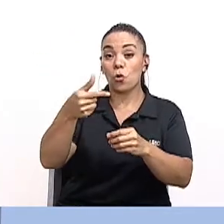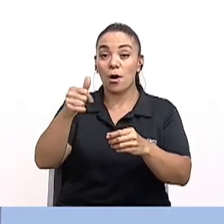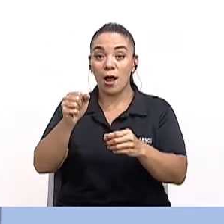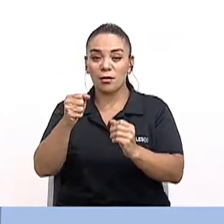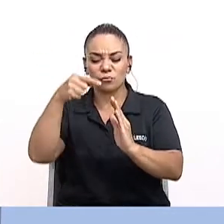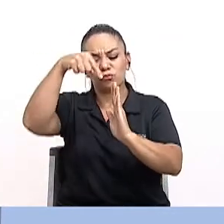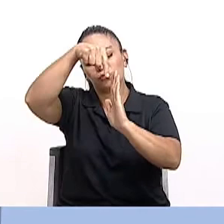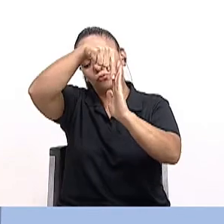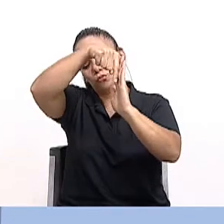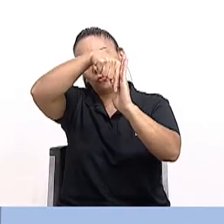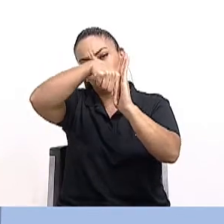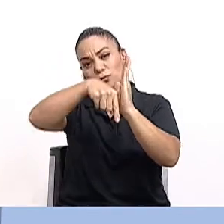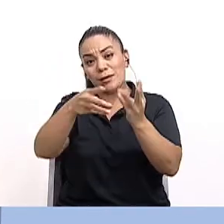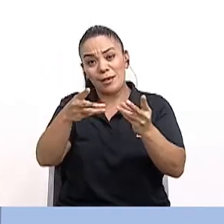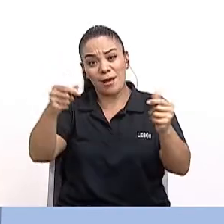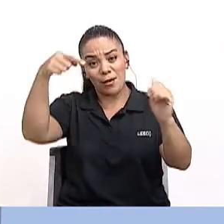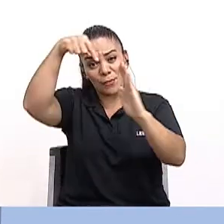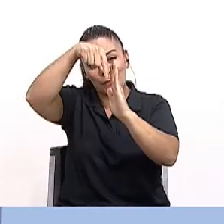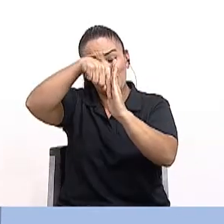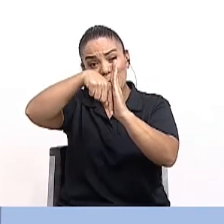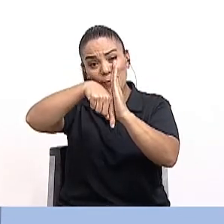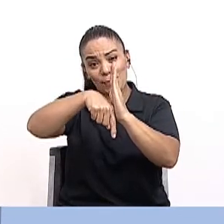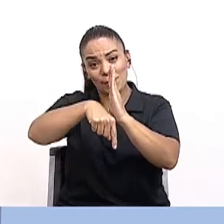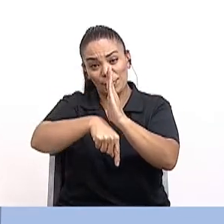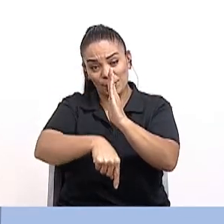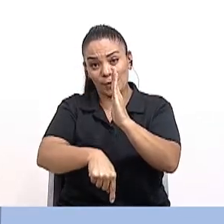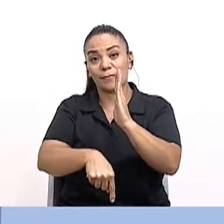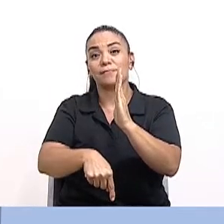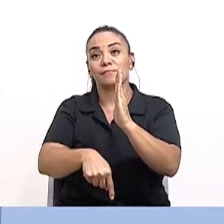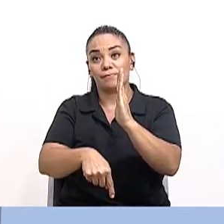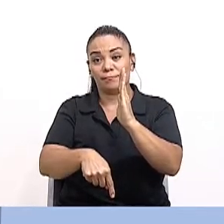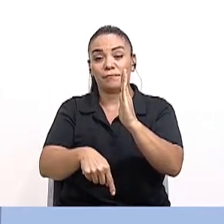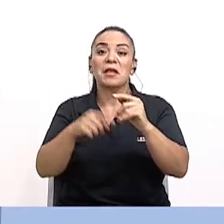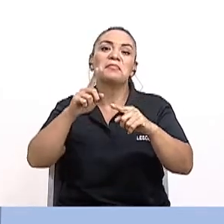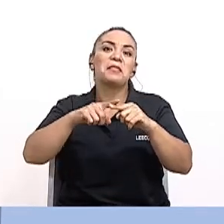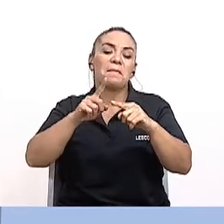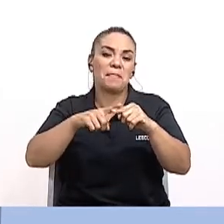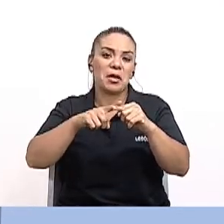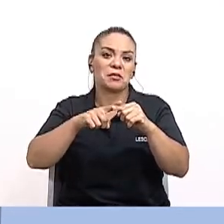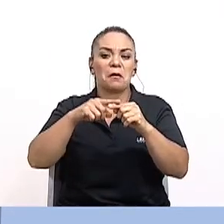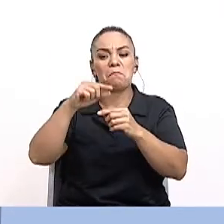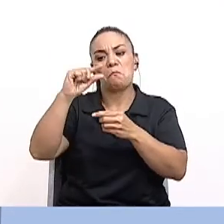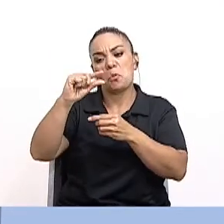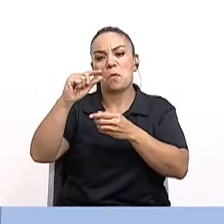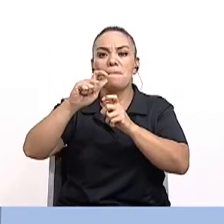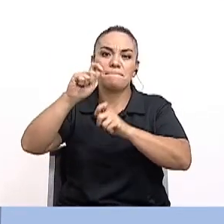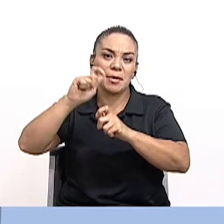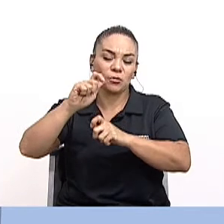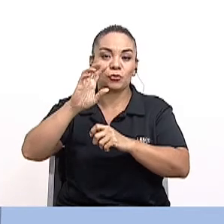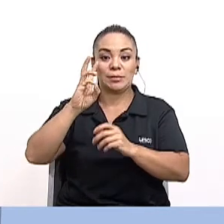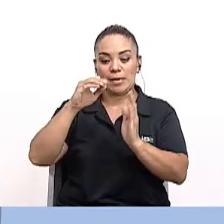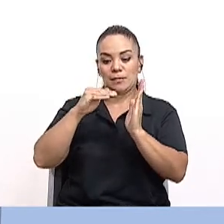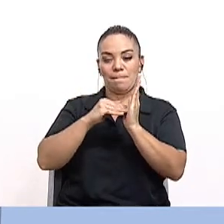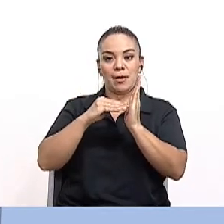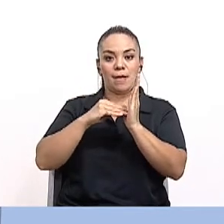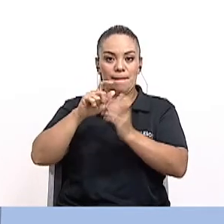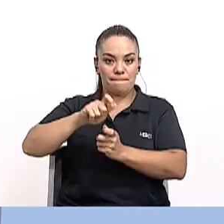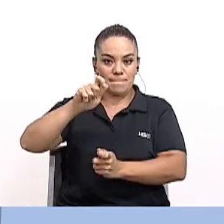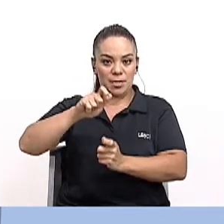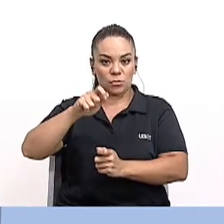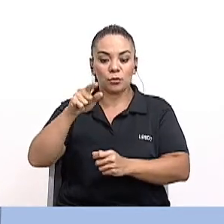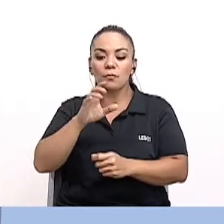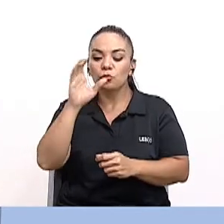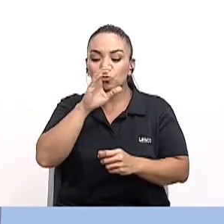enterrados a profundidades que varían entre unos pocos metros y los 6.000 metros, y podemos encontrarlos buscando tanto